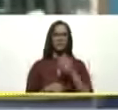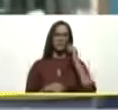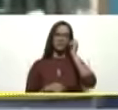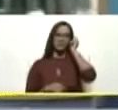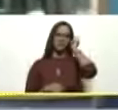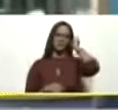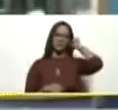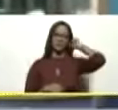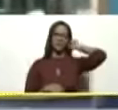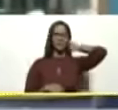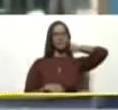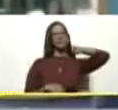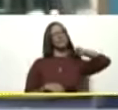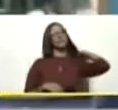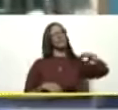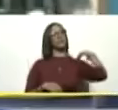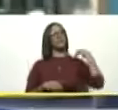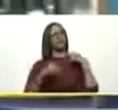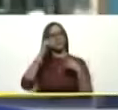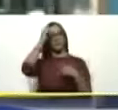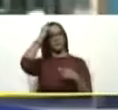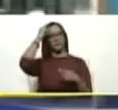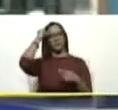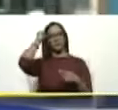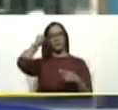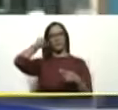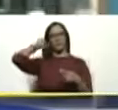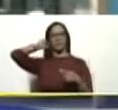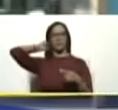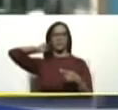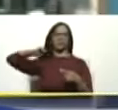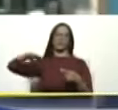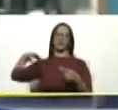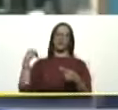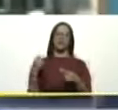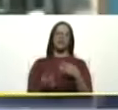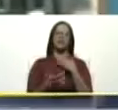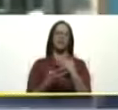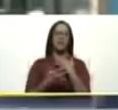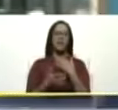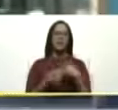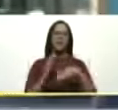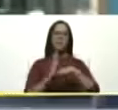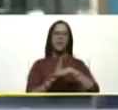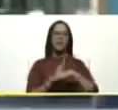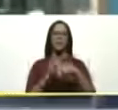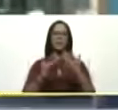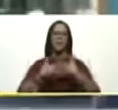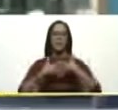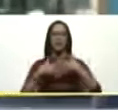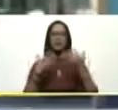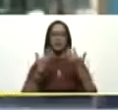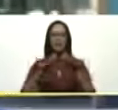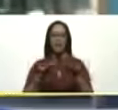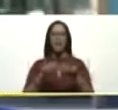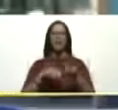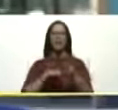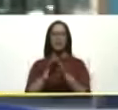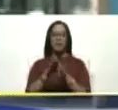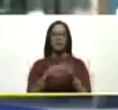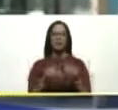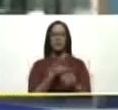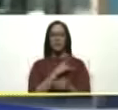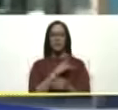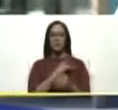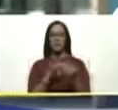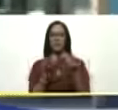¿Ah? Técnico medio en mecánica industrial, egresado de la Escuela Técnica Industrial Raúl